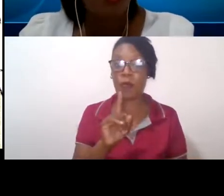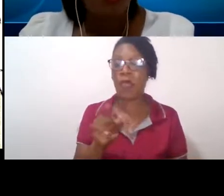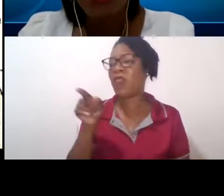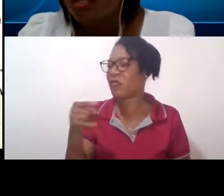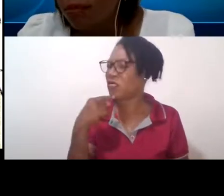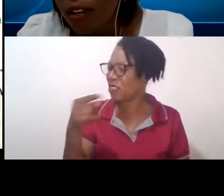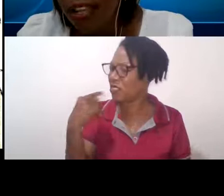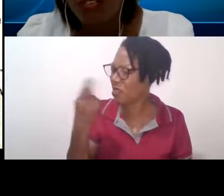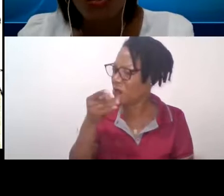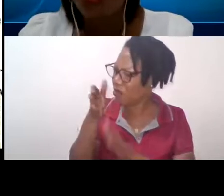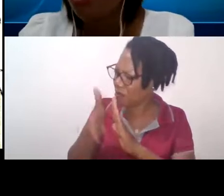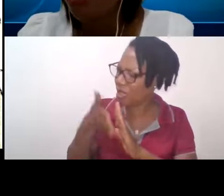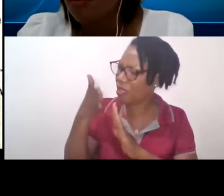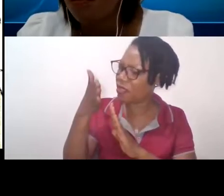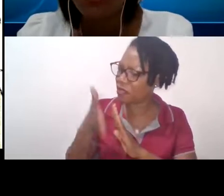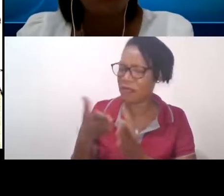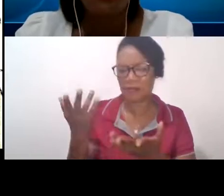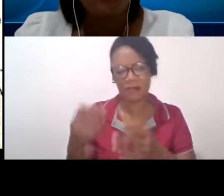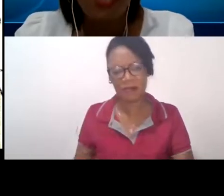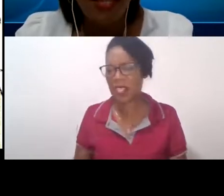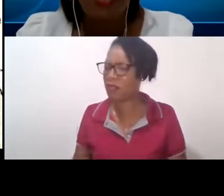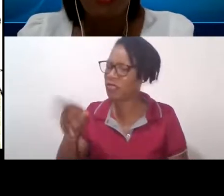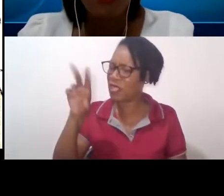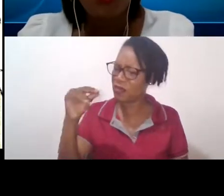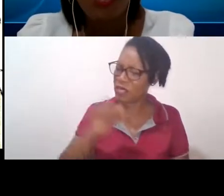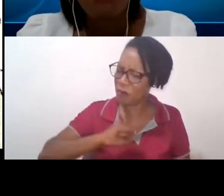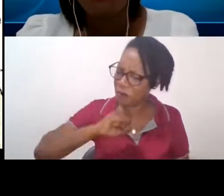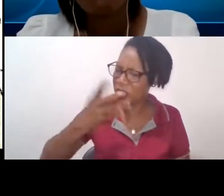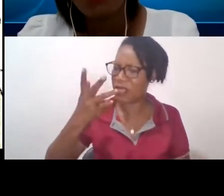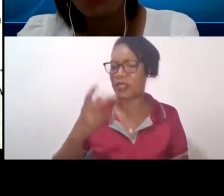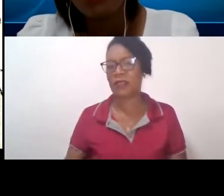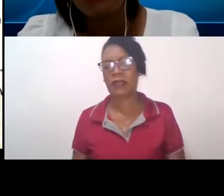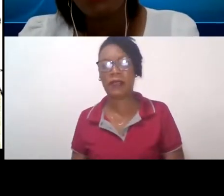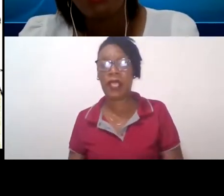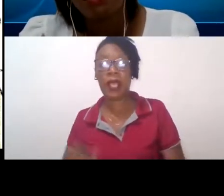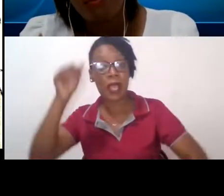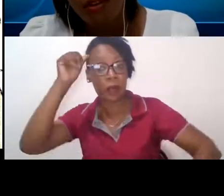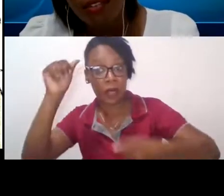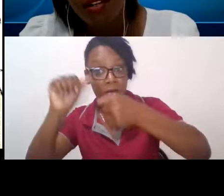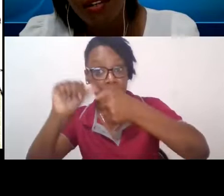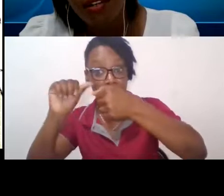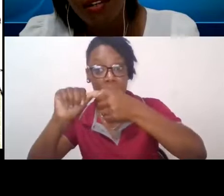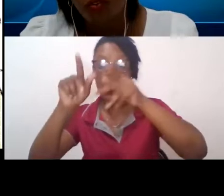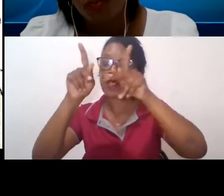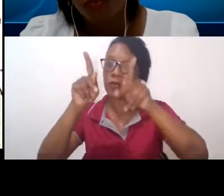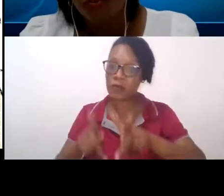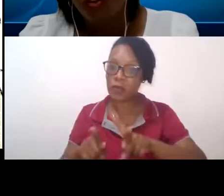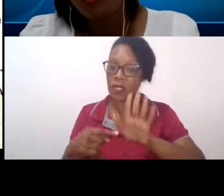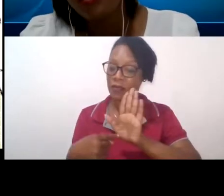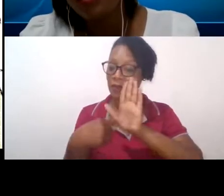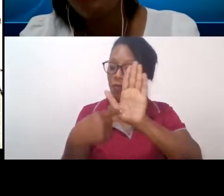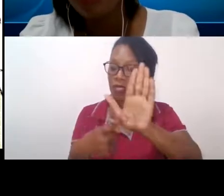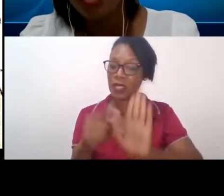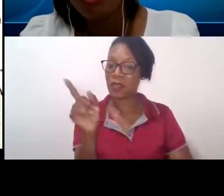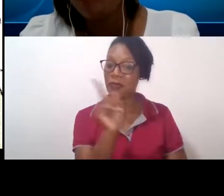lento, es que usted es muy lento, es que usted no se apura, es que usted no quiere. Recordemos, las personas se muestran, no son.